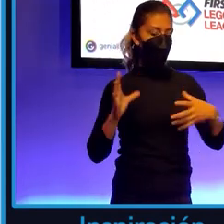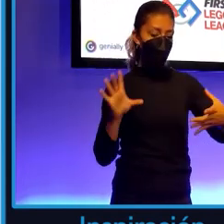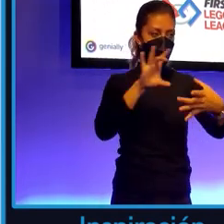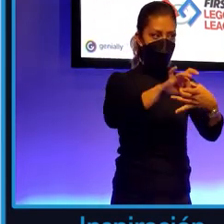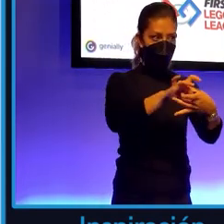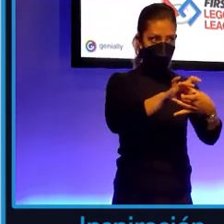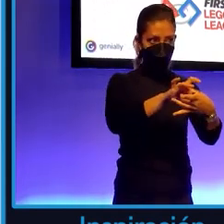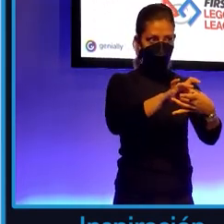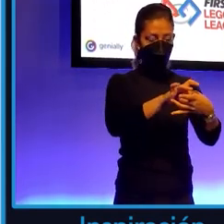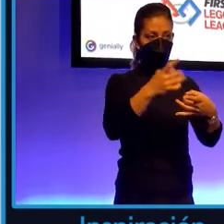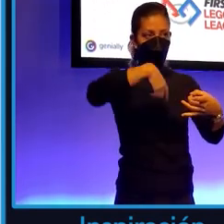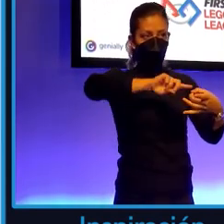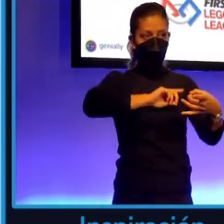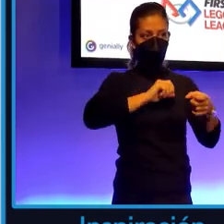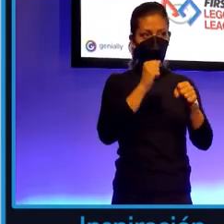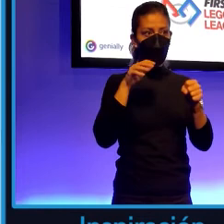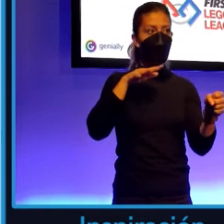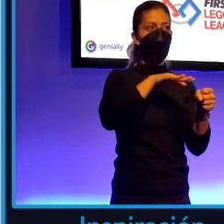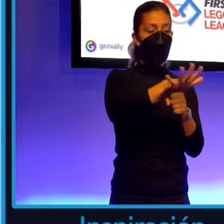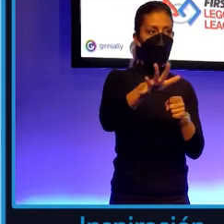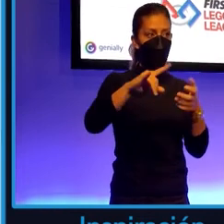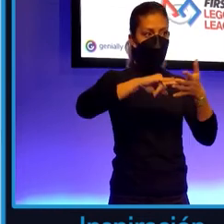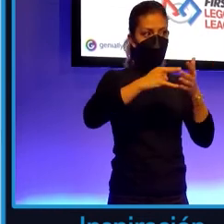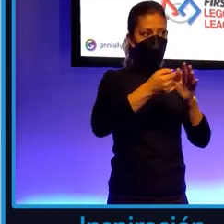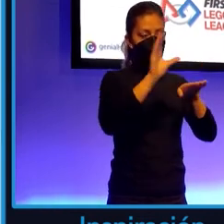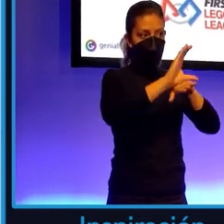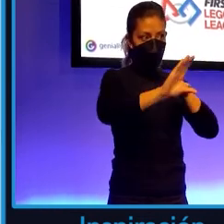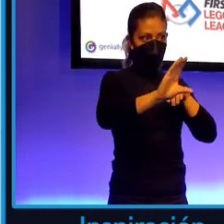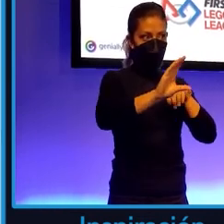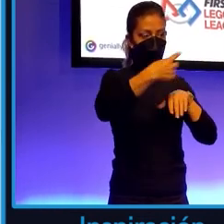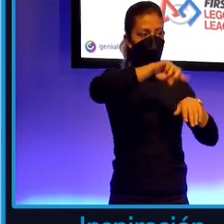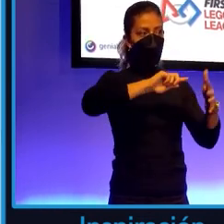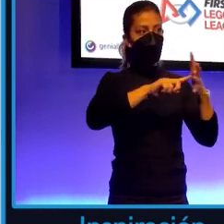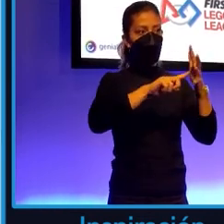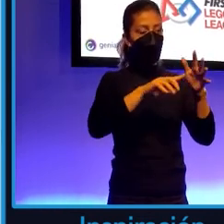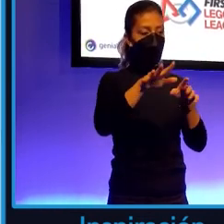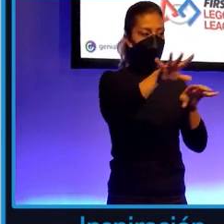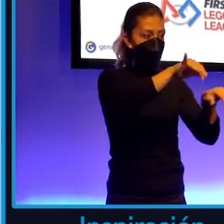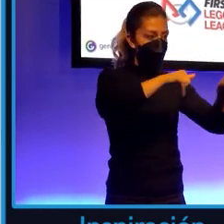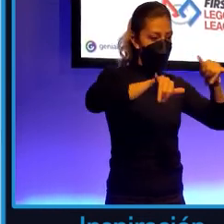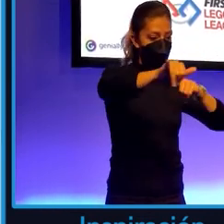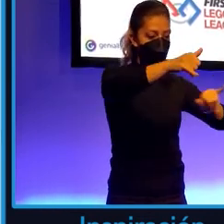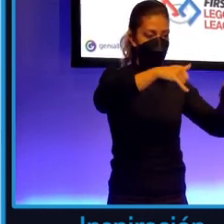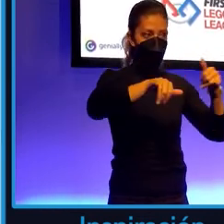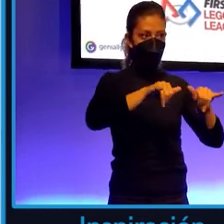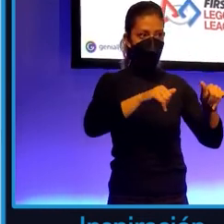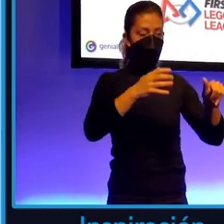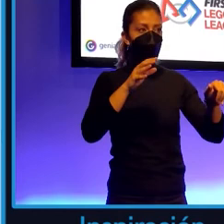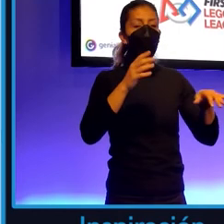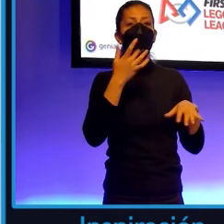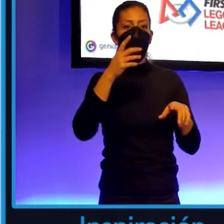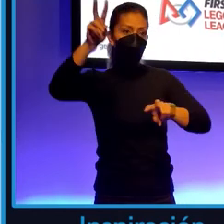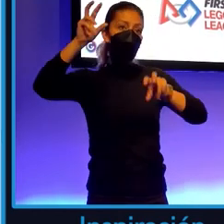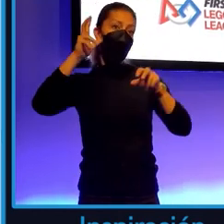cámara de comercio que todo el pueblo todo el ámbito vinculado la ciencia y la tecnología la manejamos a través de parque el programa animal de animación audiovisual y